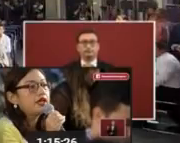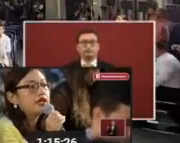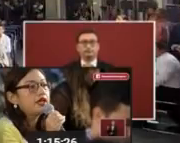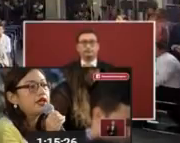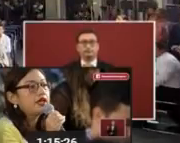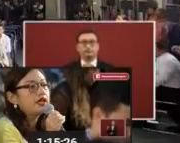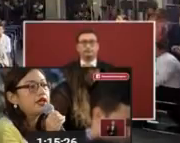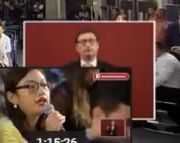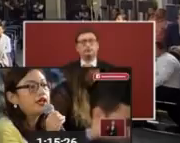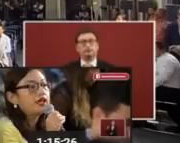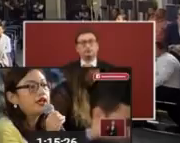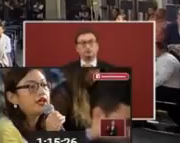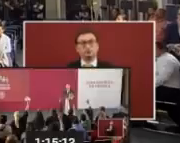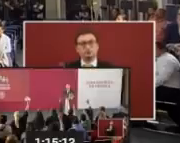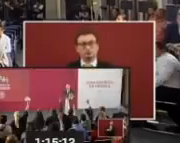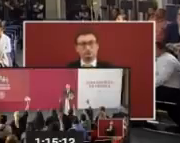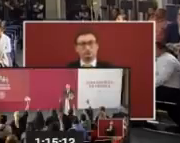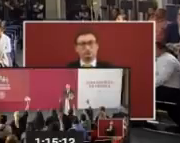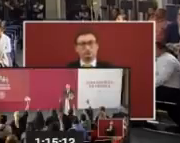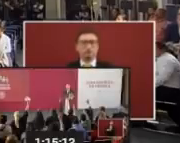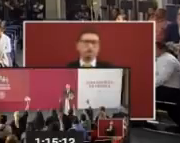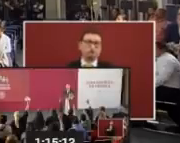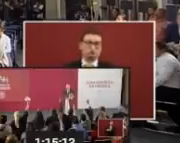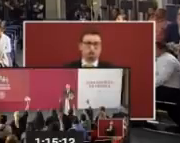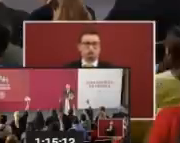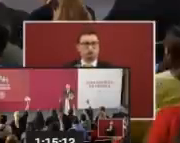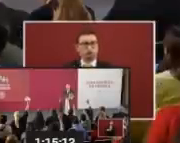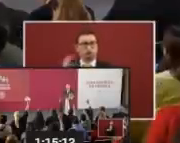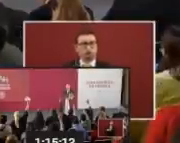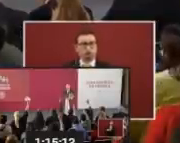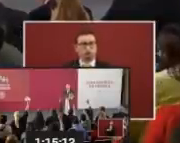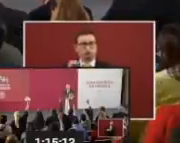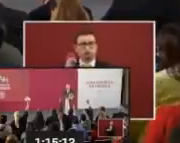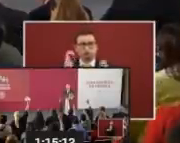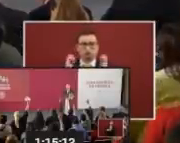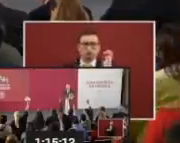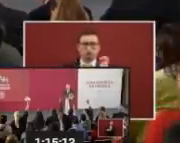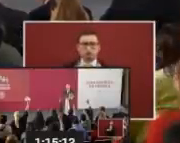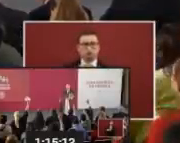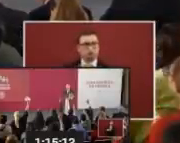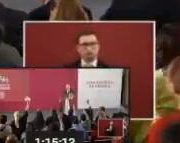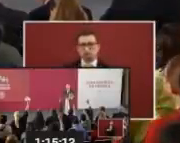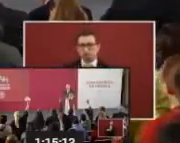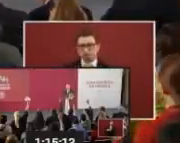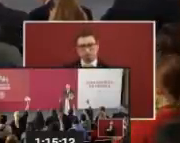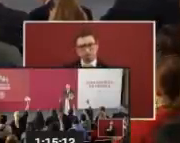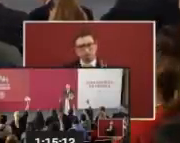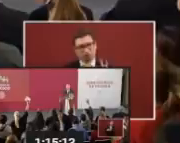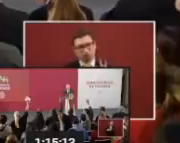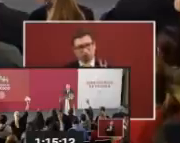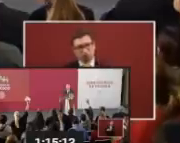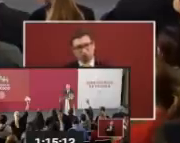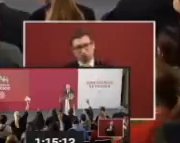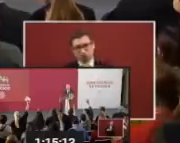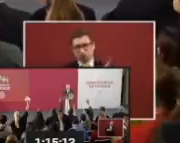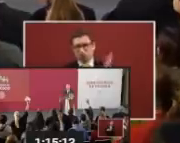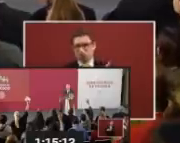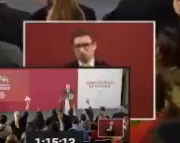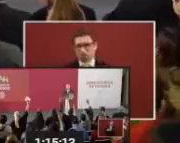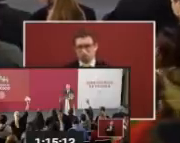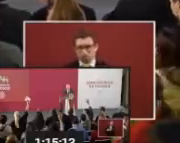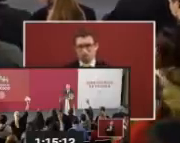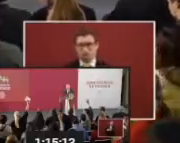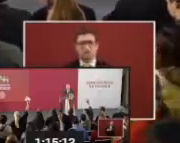les haga una exposición sobre el tema para que se tengan todos los elementos. A ver